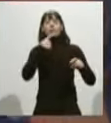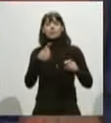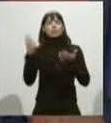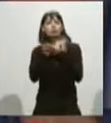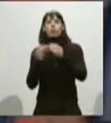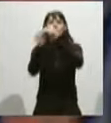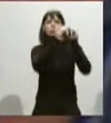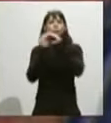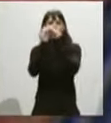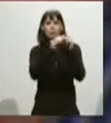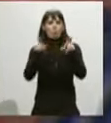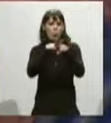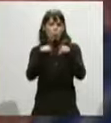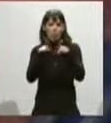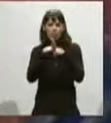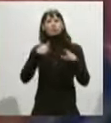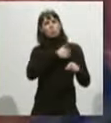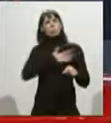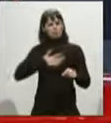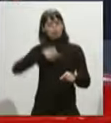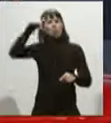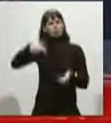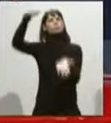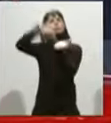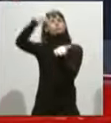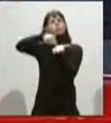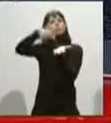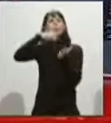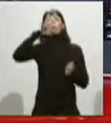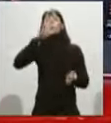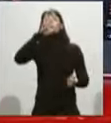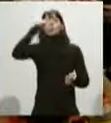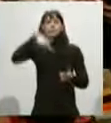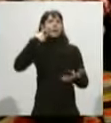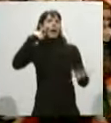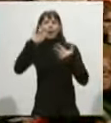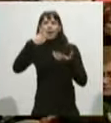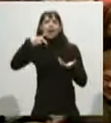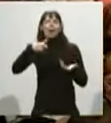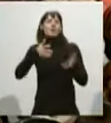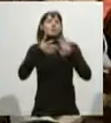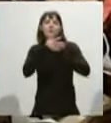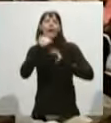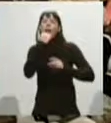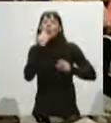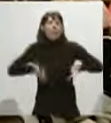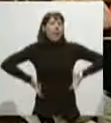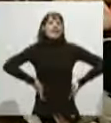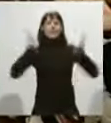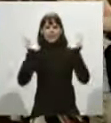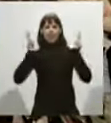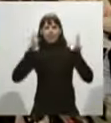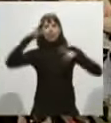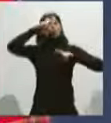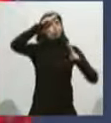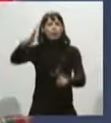me gusta hacer también esta noche un toque reivindicativo, porque esta gala, sin duda, es lo que tiene, que es la gala de la libertad y la gala de la